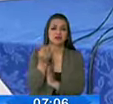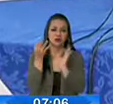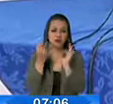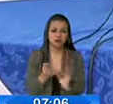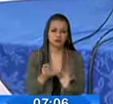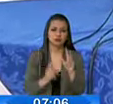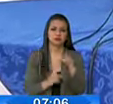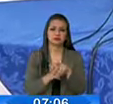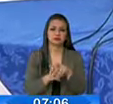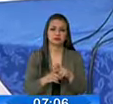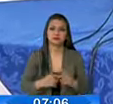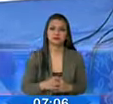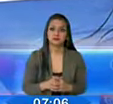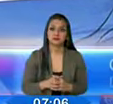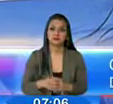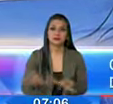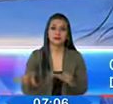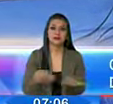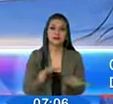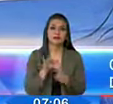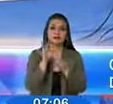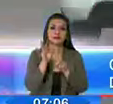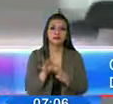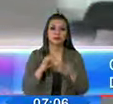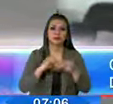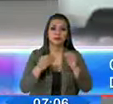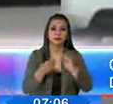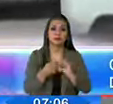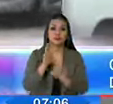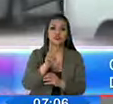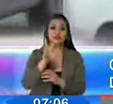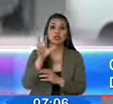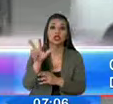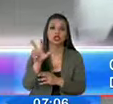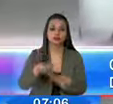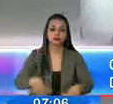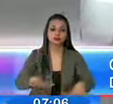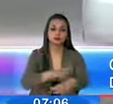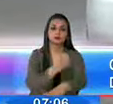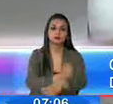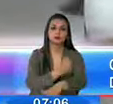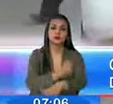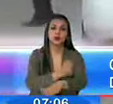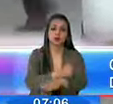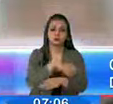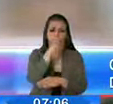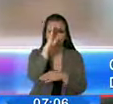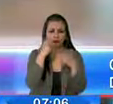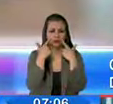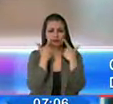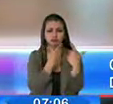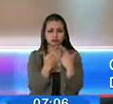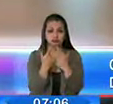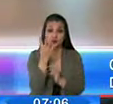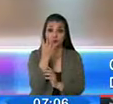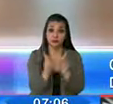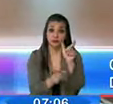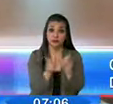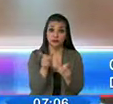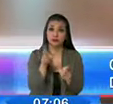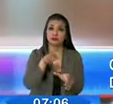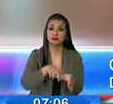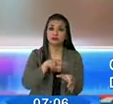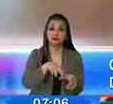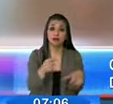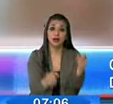Lo denominaron Impacto 22 al operativo que realizaron en el distrito Pascuales, cuando detuvieron a esos cuatro sujetos a bordo de ese